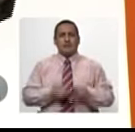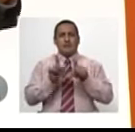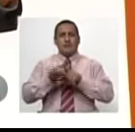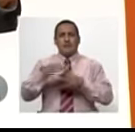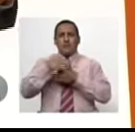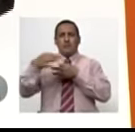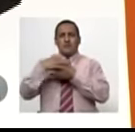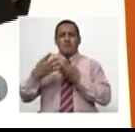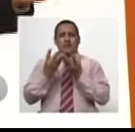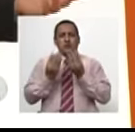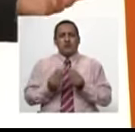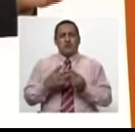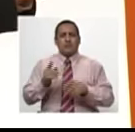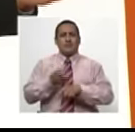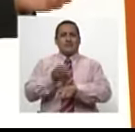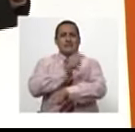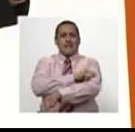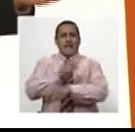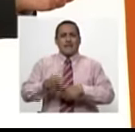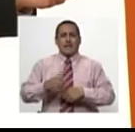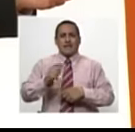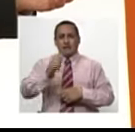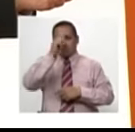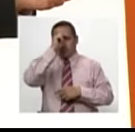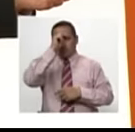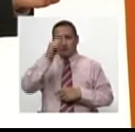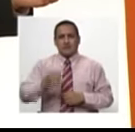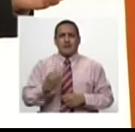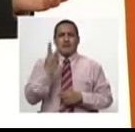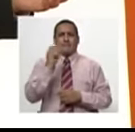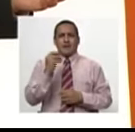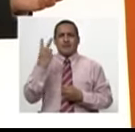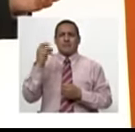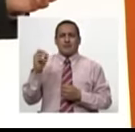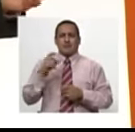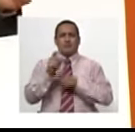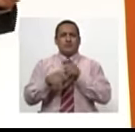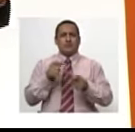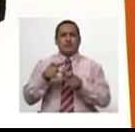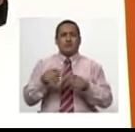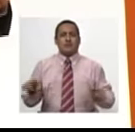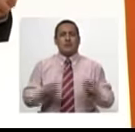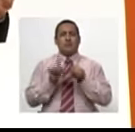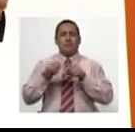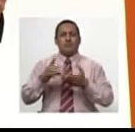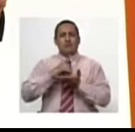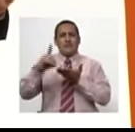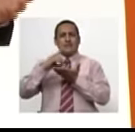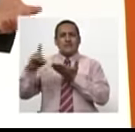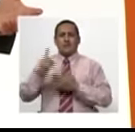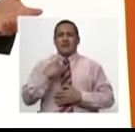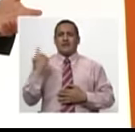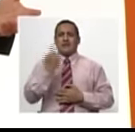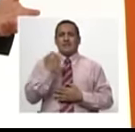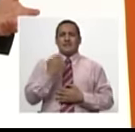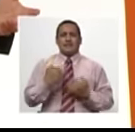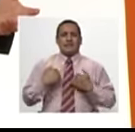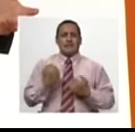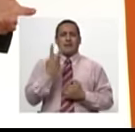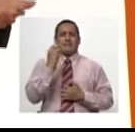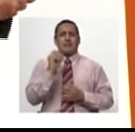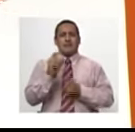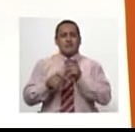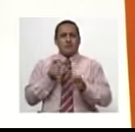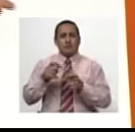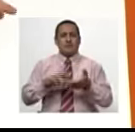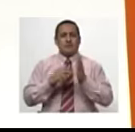las regiones más pequeñas, Tacna y Tumbes tenían casi 20 candidatos, si no me equivoco, ¿no? O distritos donde tienes 20 candidatos.